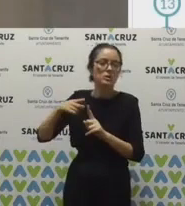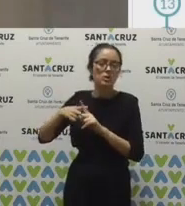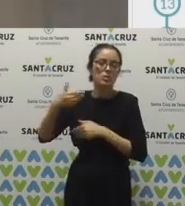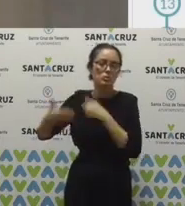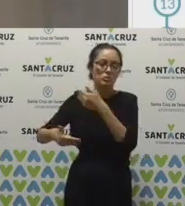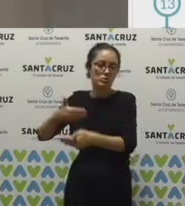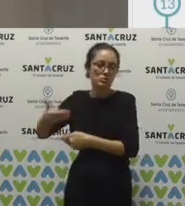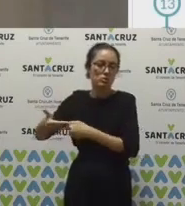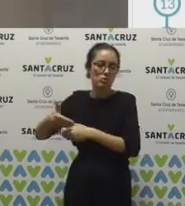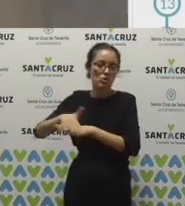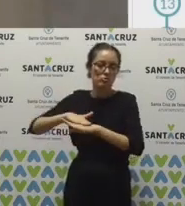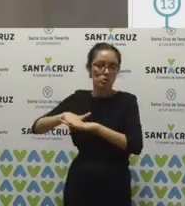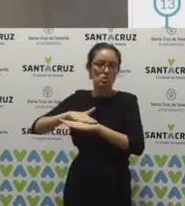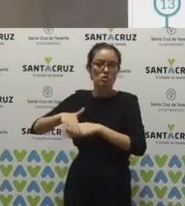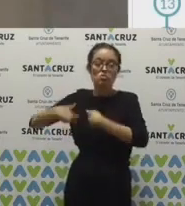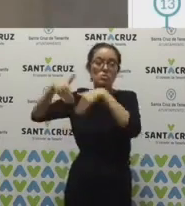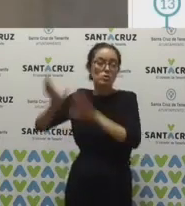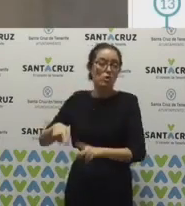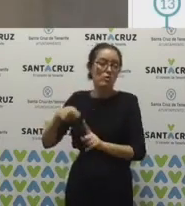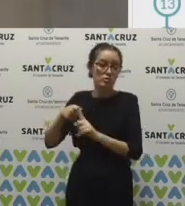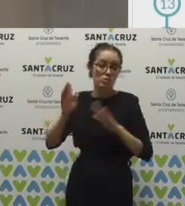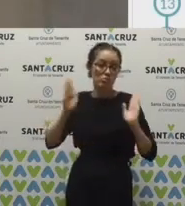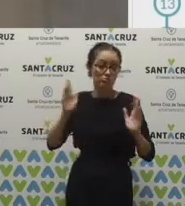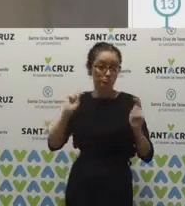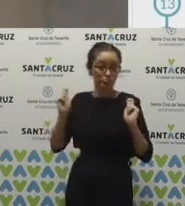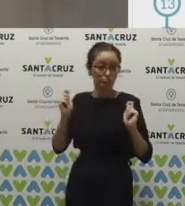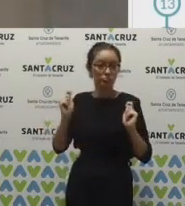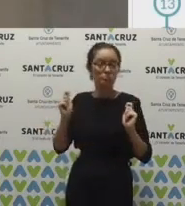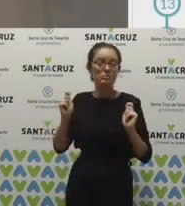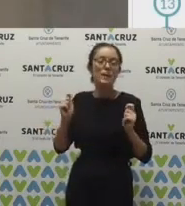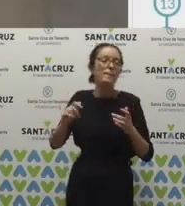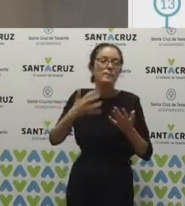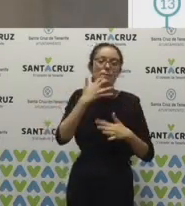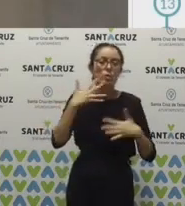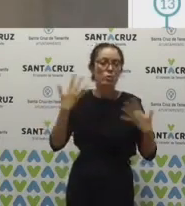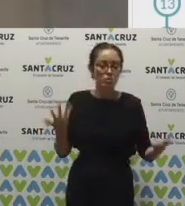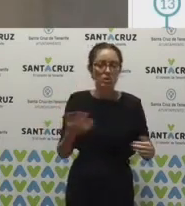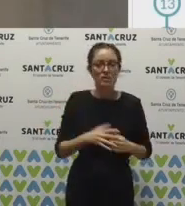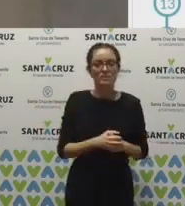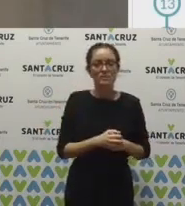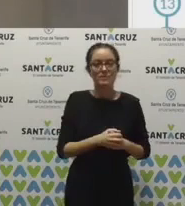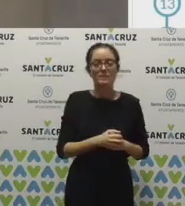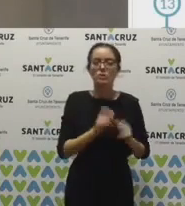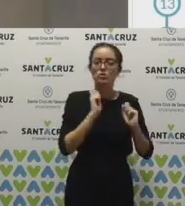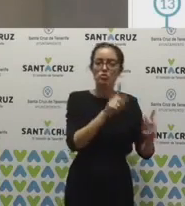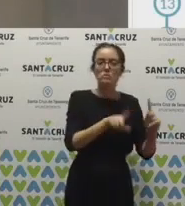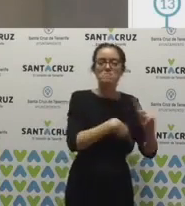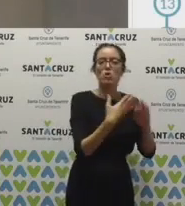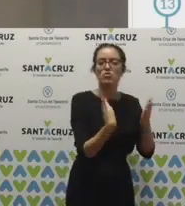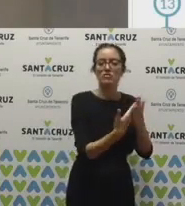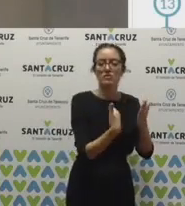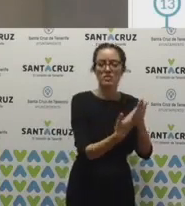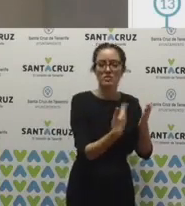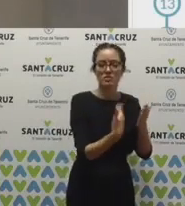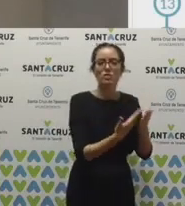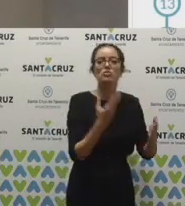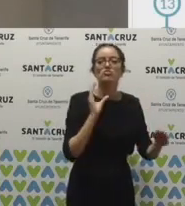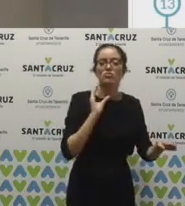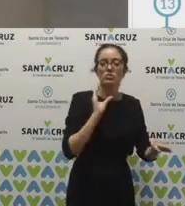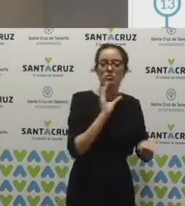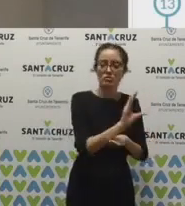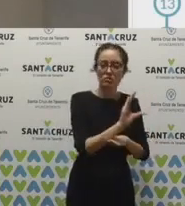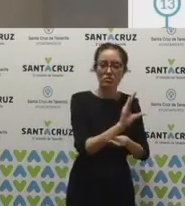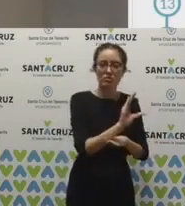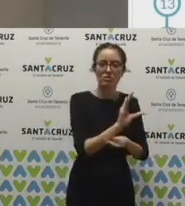suspendido por la declaración del estado de alarma como por ejemplo el de concesión y justificación de subvenciones destinadas a la ejecución